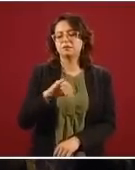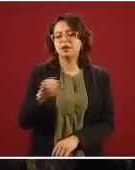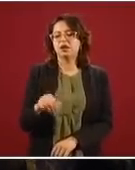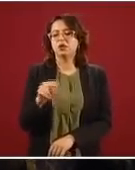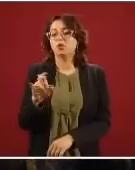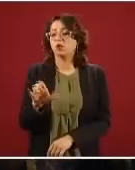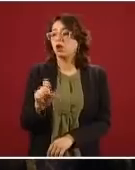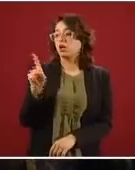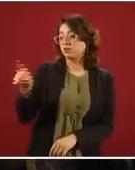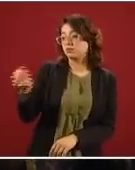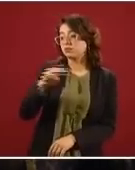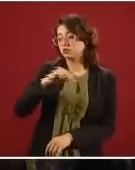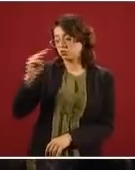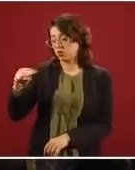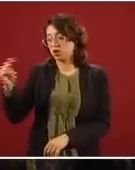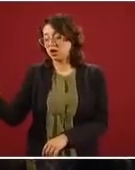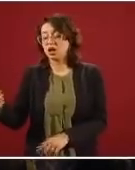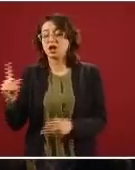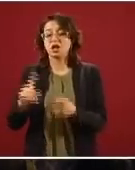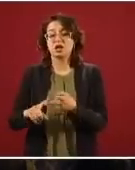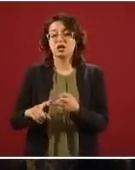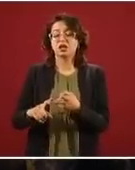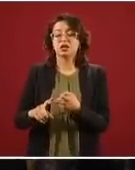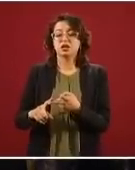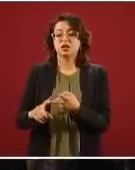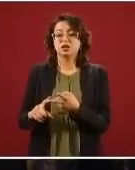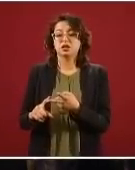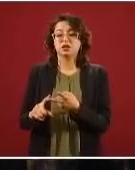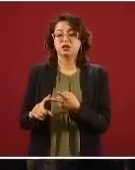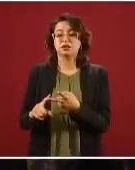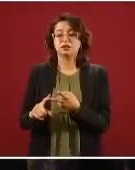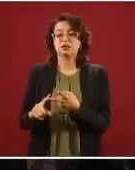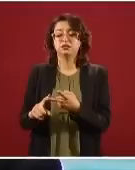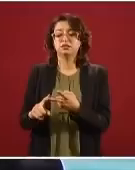en Pátzcuaro, puede dar buen precio